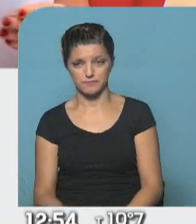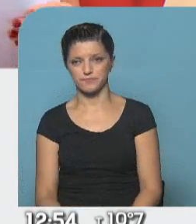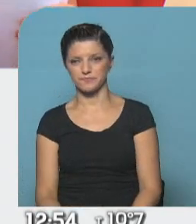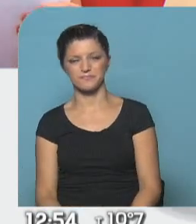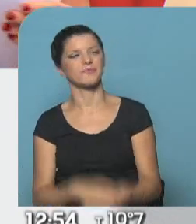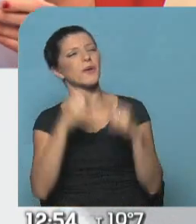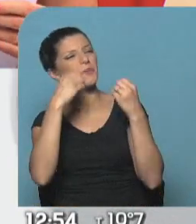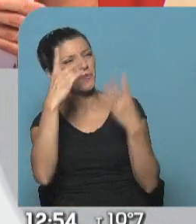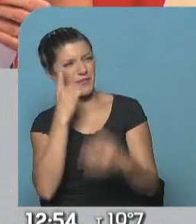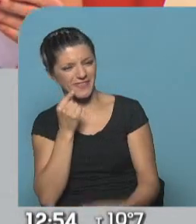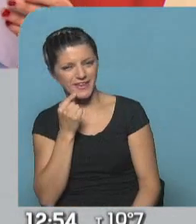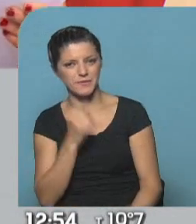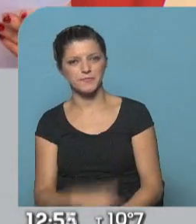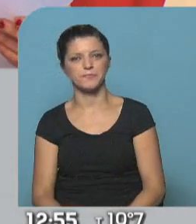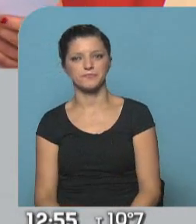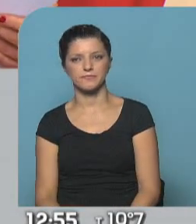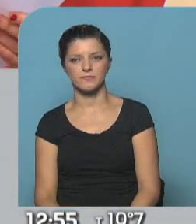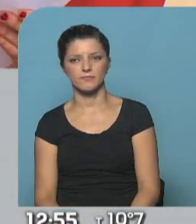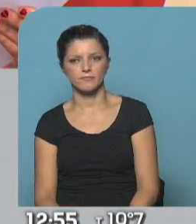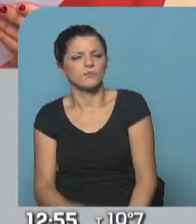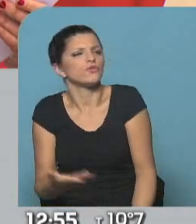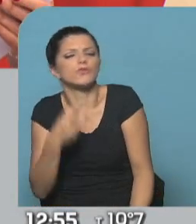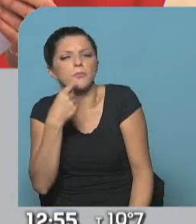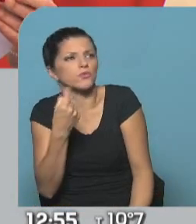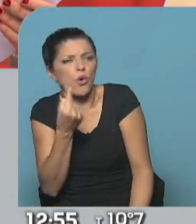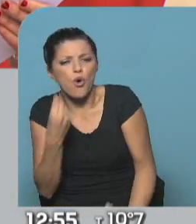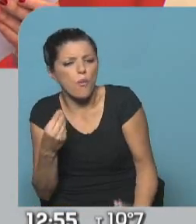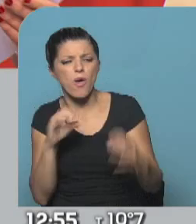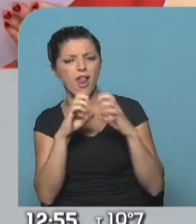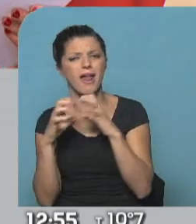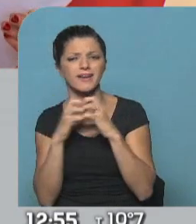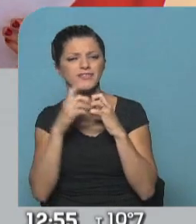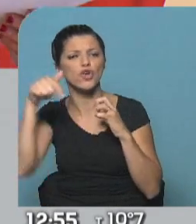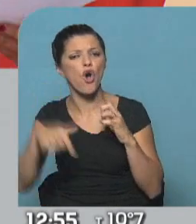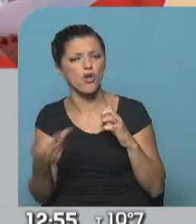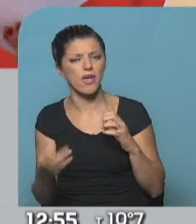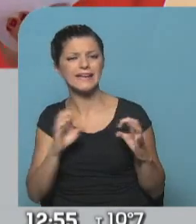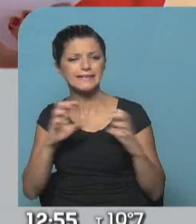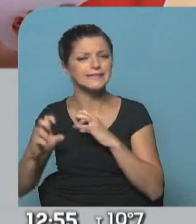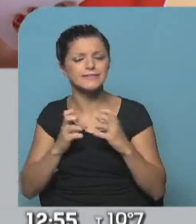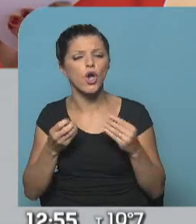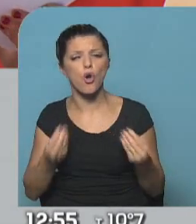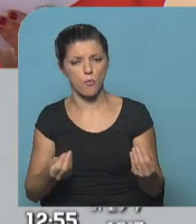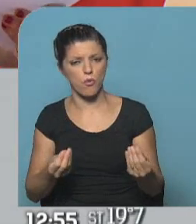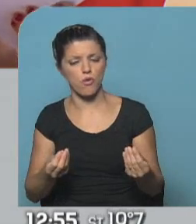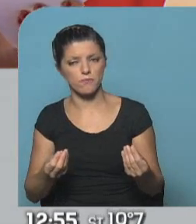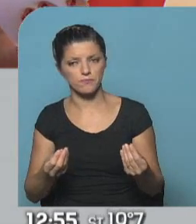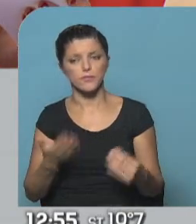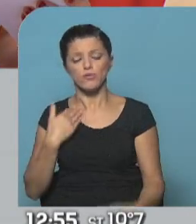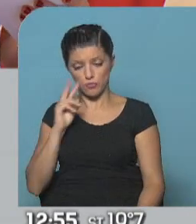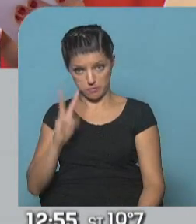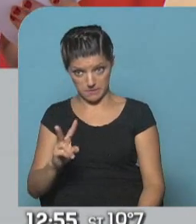días, nuevamente a qué tipo de crisis estamos viviendo en Alemania o viendo verdaderamente, porque estaba viendo el